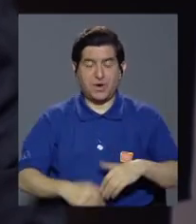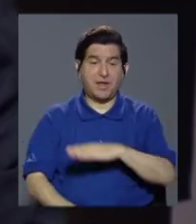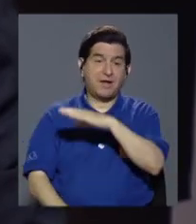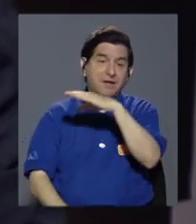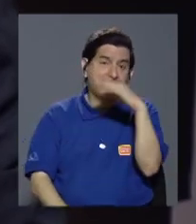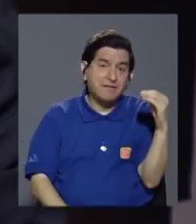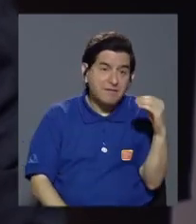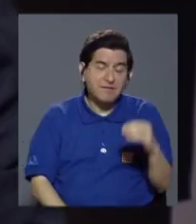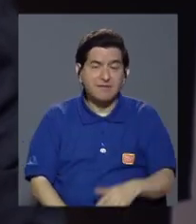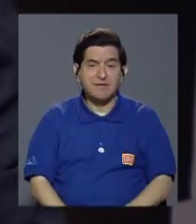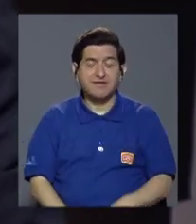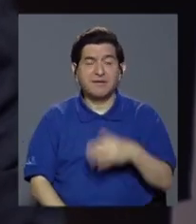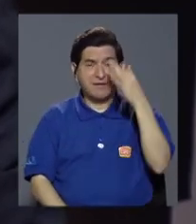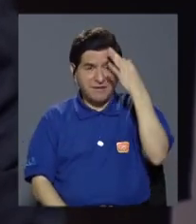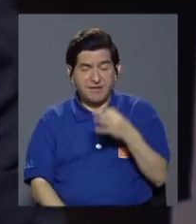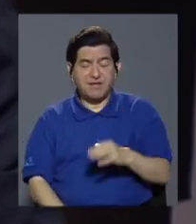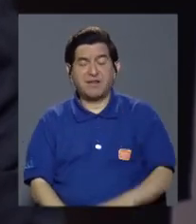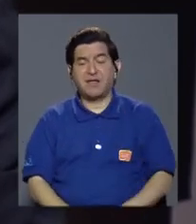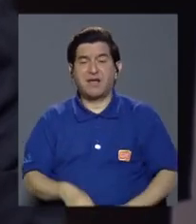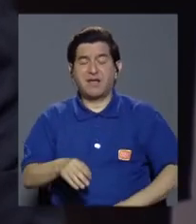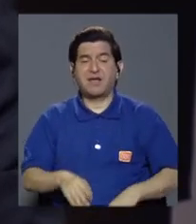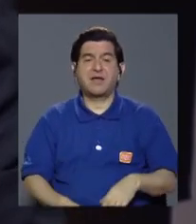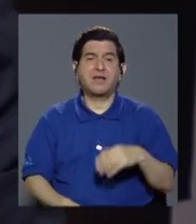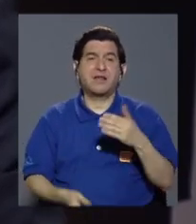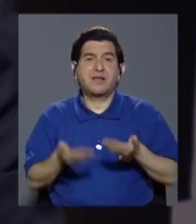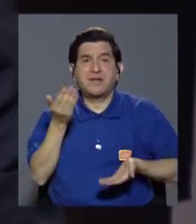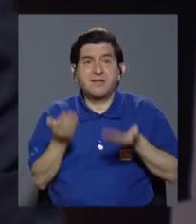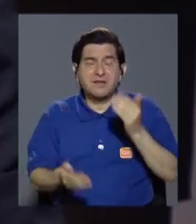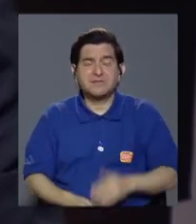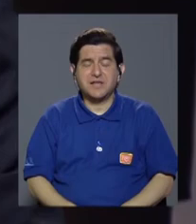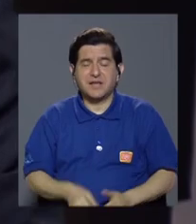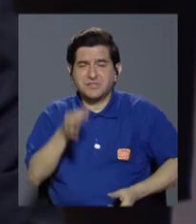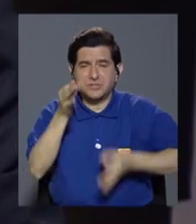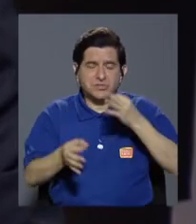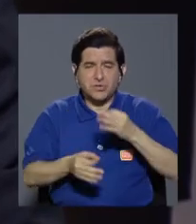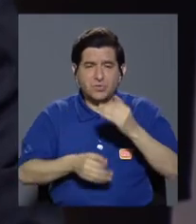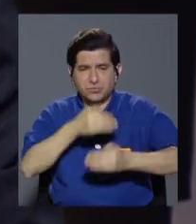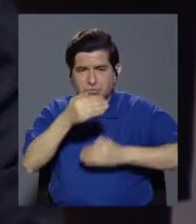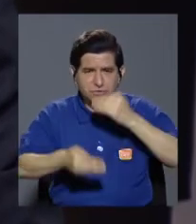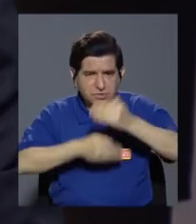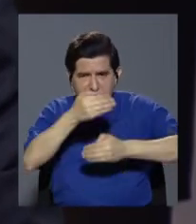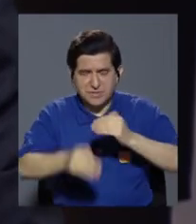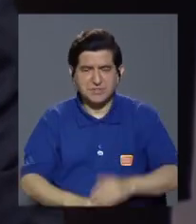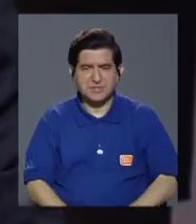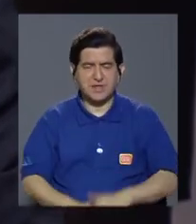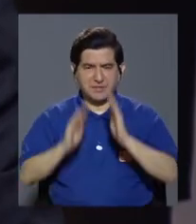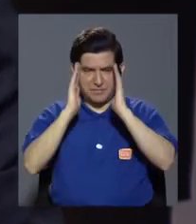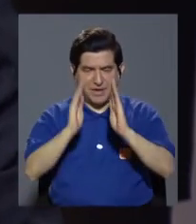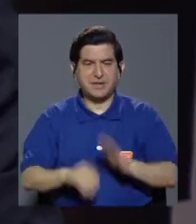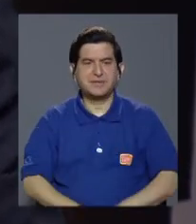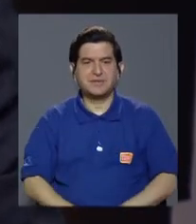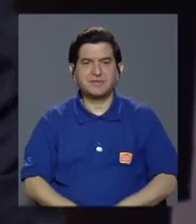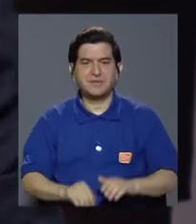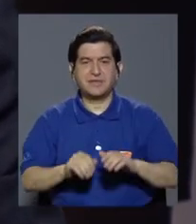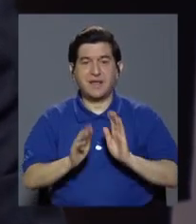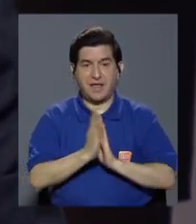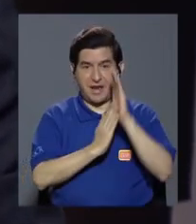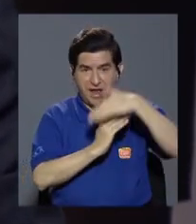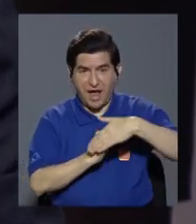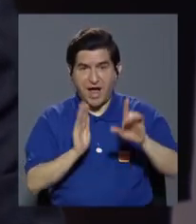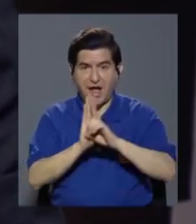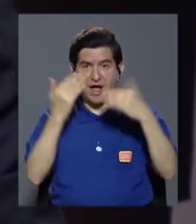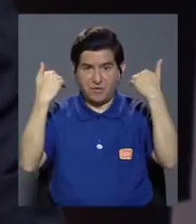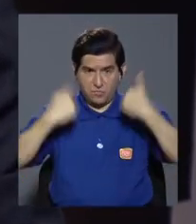habrá que considerar fórmulas de justicia transicional para ver de qué manera se atienden repito esos abusos de los derechos humanos y cómo se logra